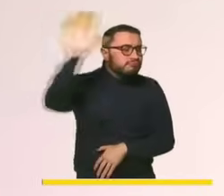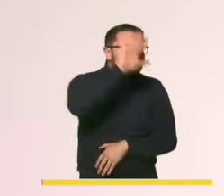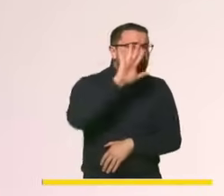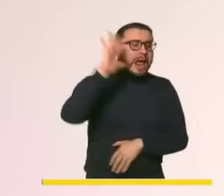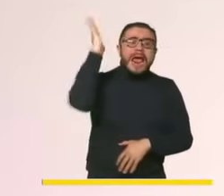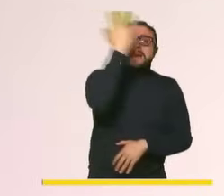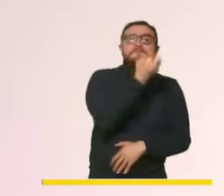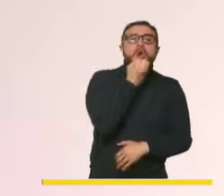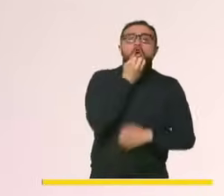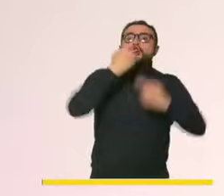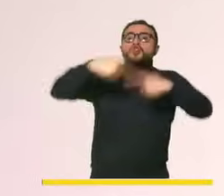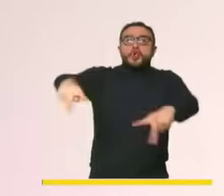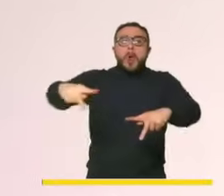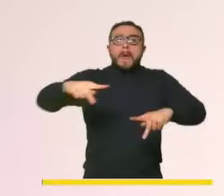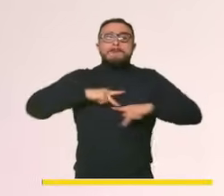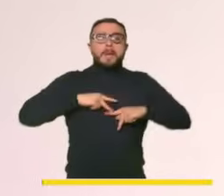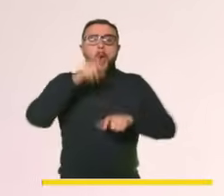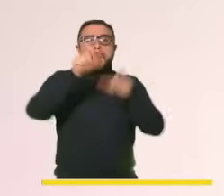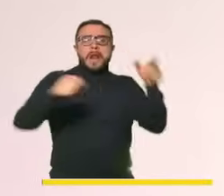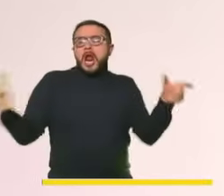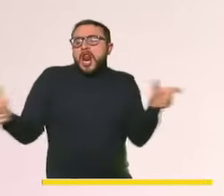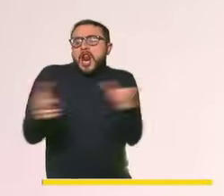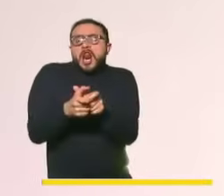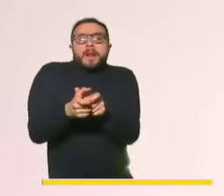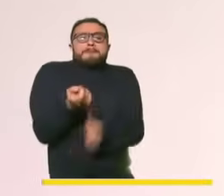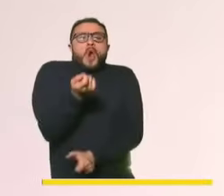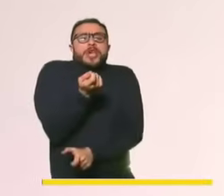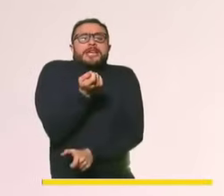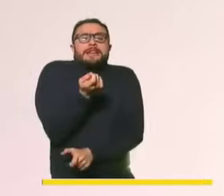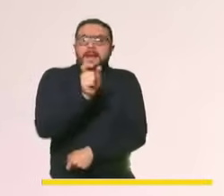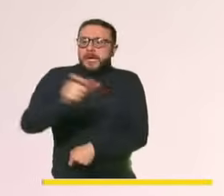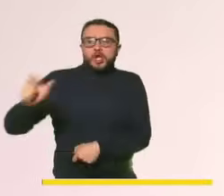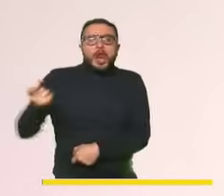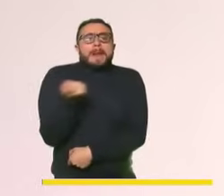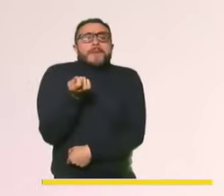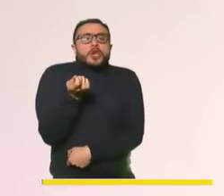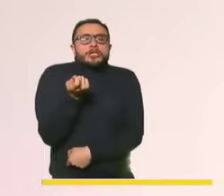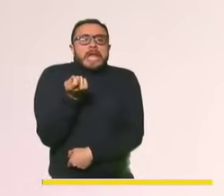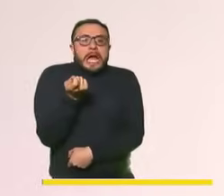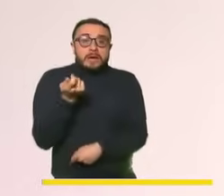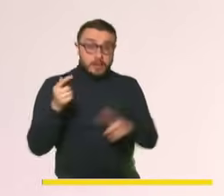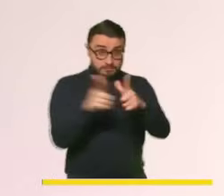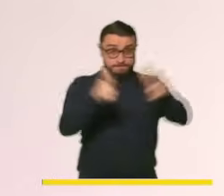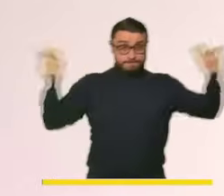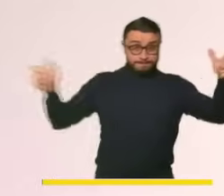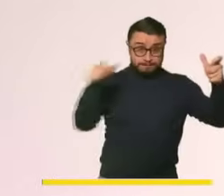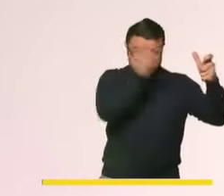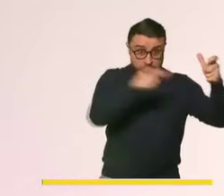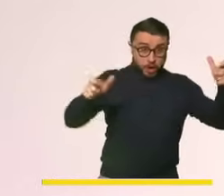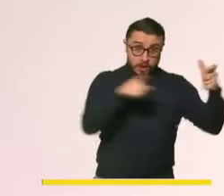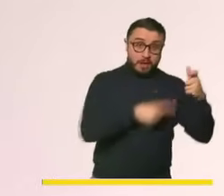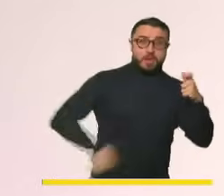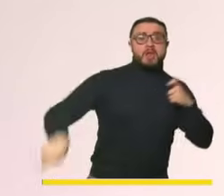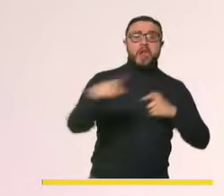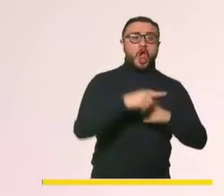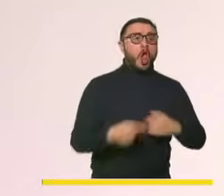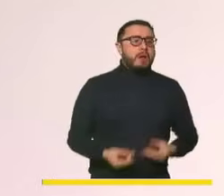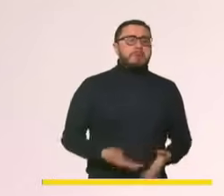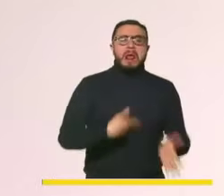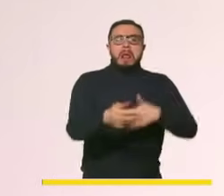quede en manos de unas pocas personas y dejen a la mayoría de la población en el